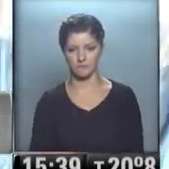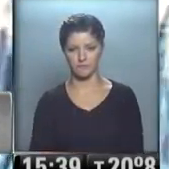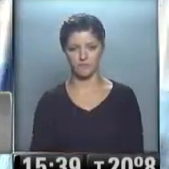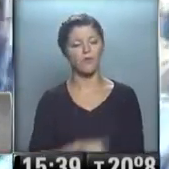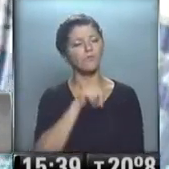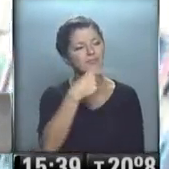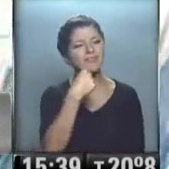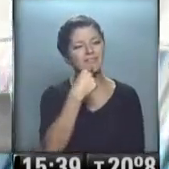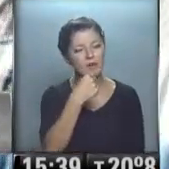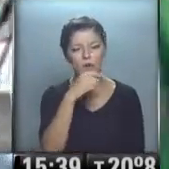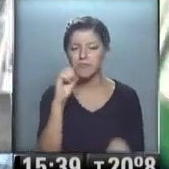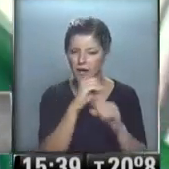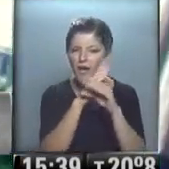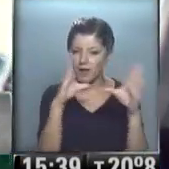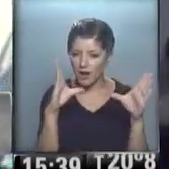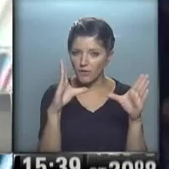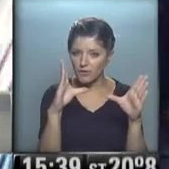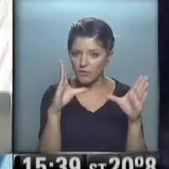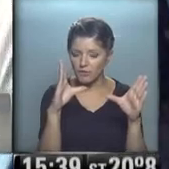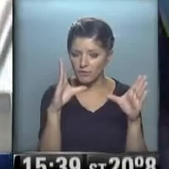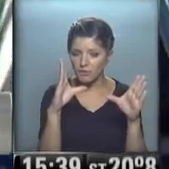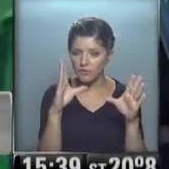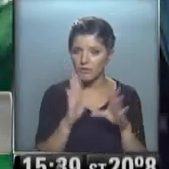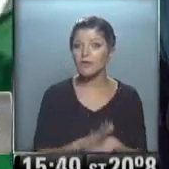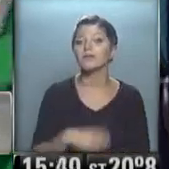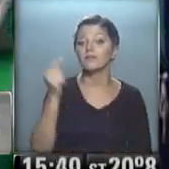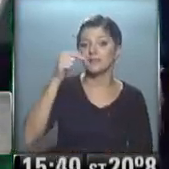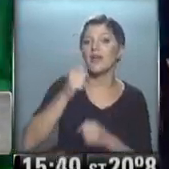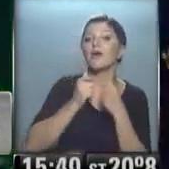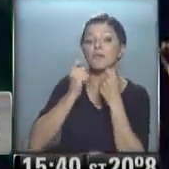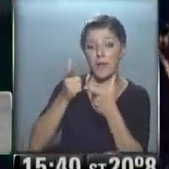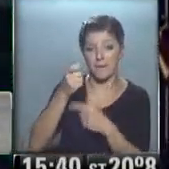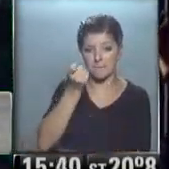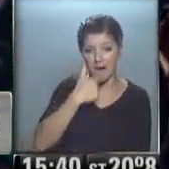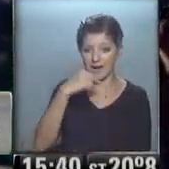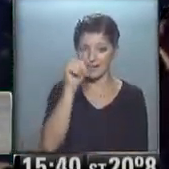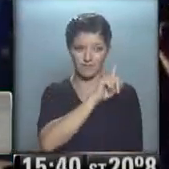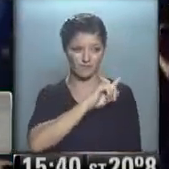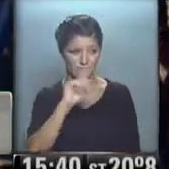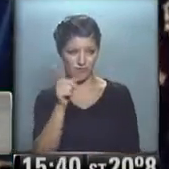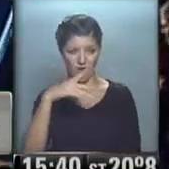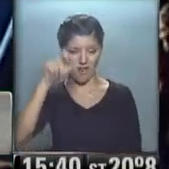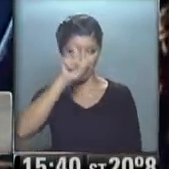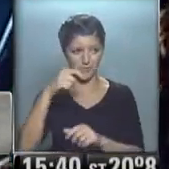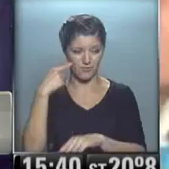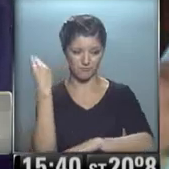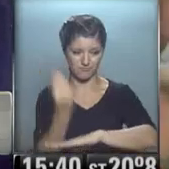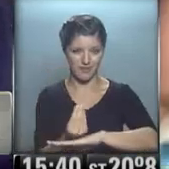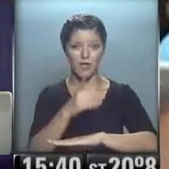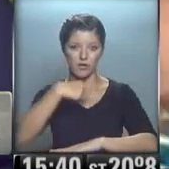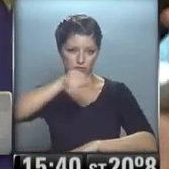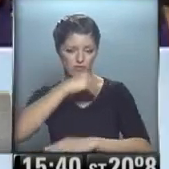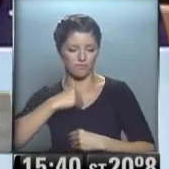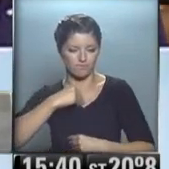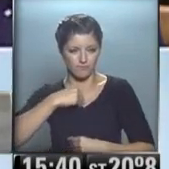usted dijo bien claro que las tierras no le va a entregar a Macri, va a entregar a los vecinos. Y en eso estamos la esperanza de nuestra